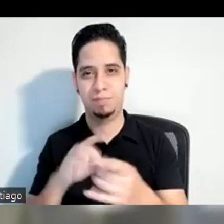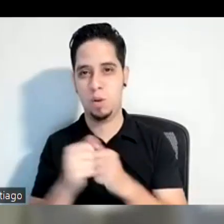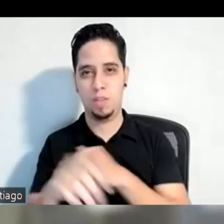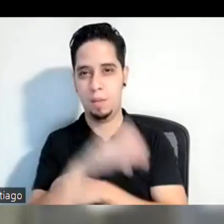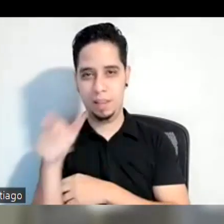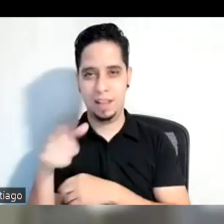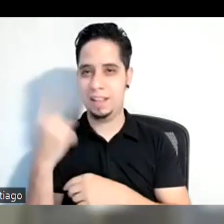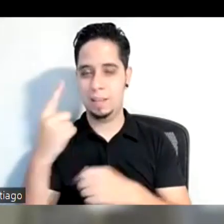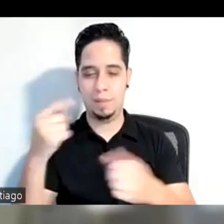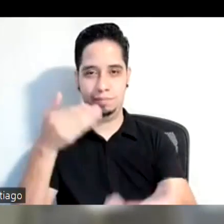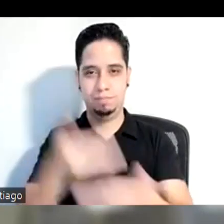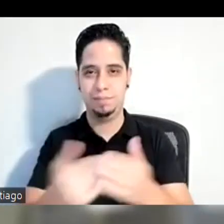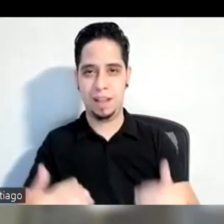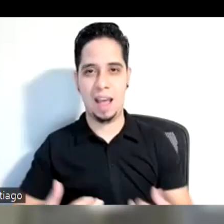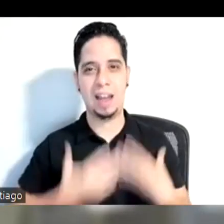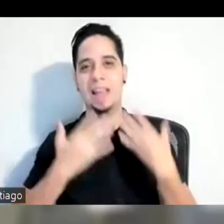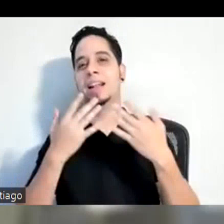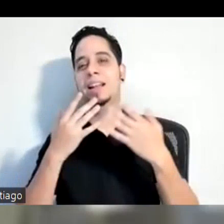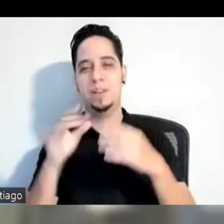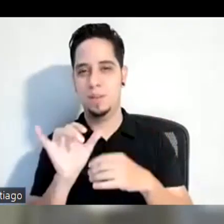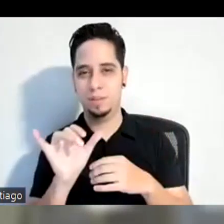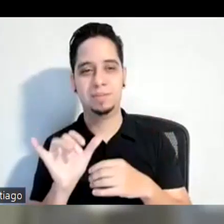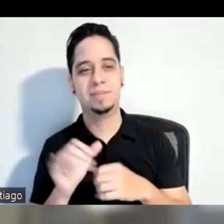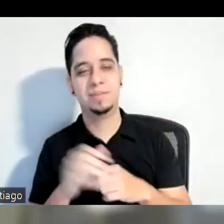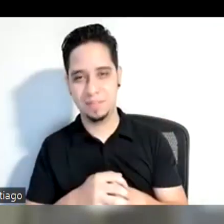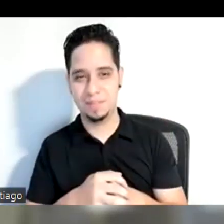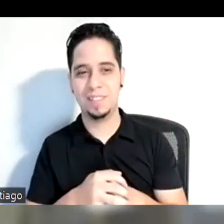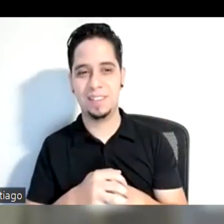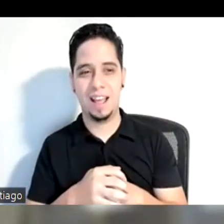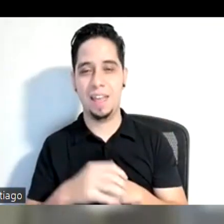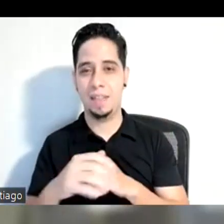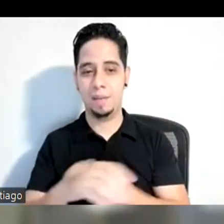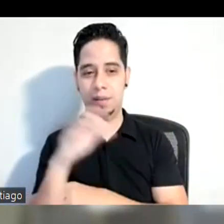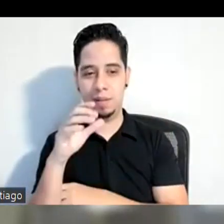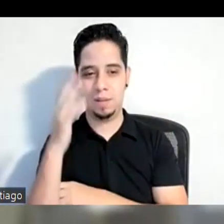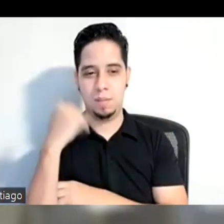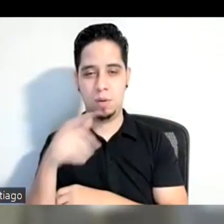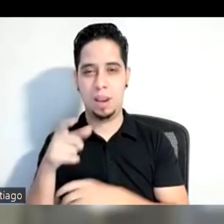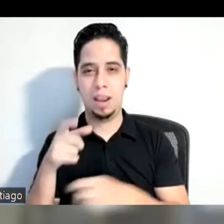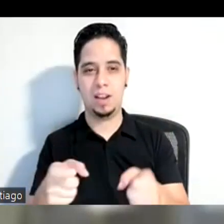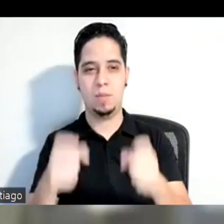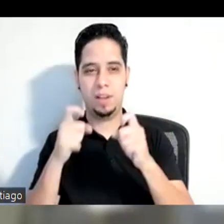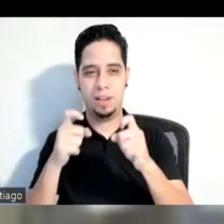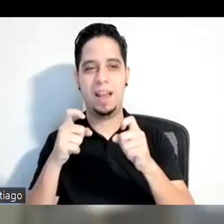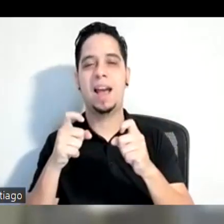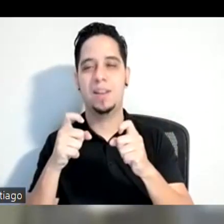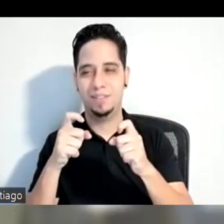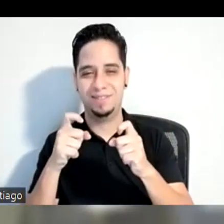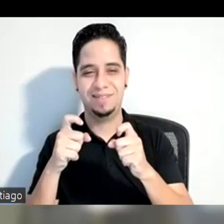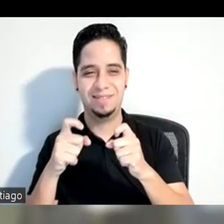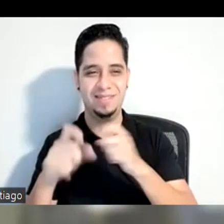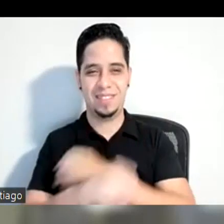alegra siempre como la Navidad. Que nos alegra. 20 porque él es como un regalo navideño para nosotros.